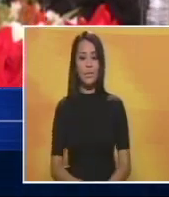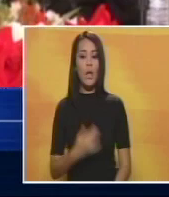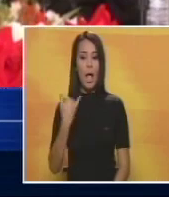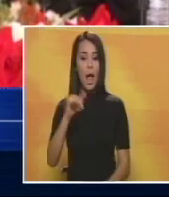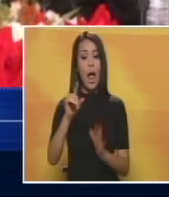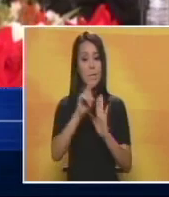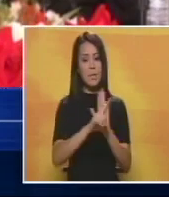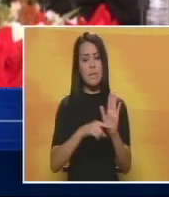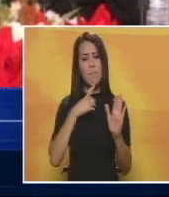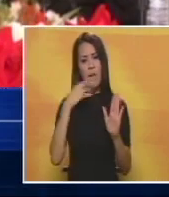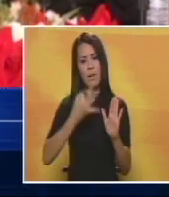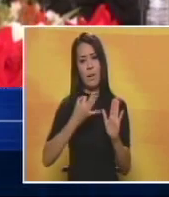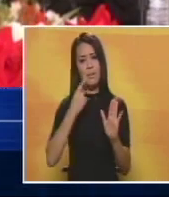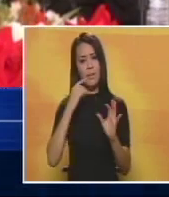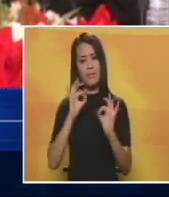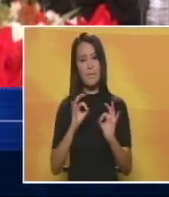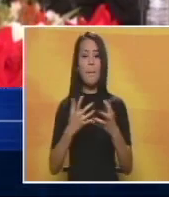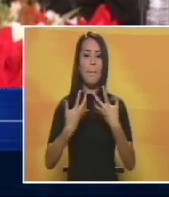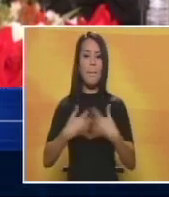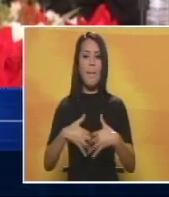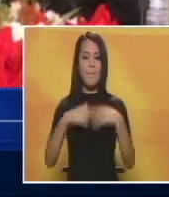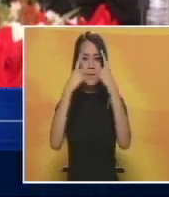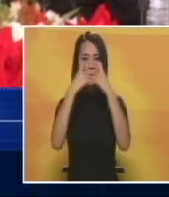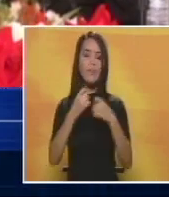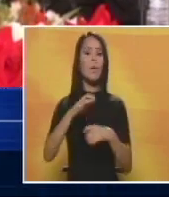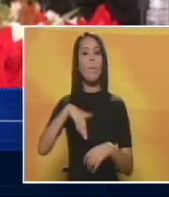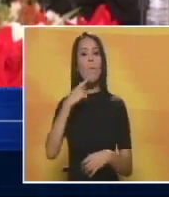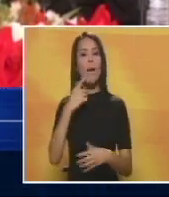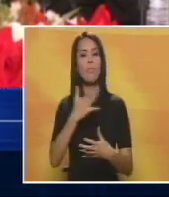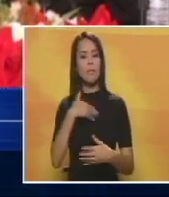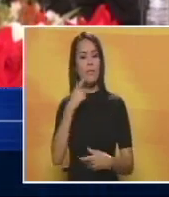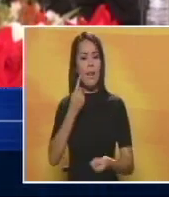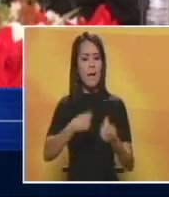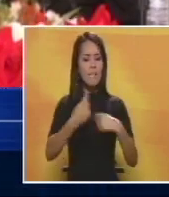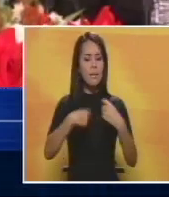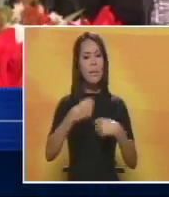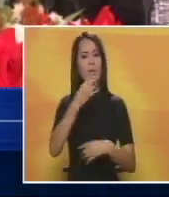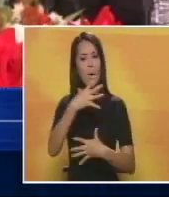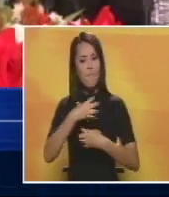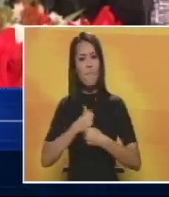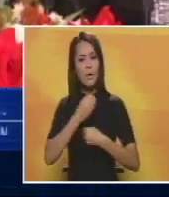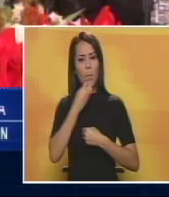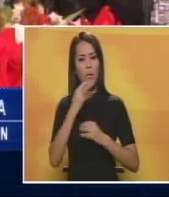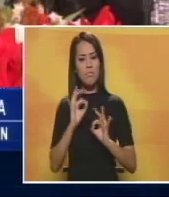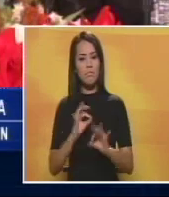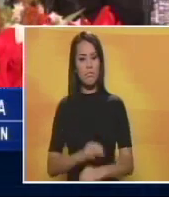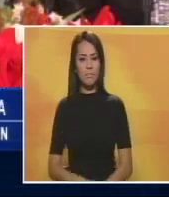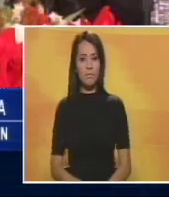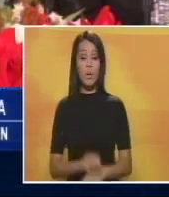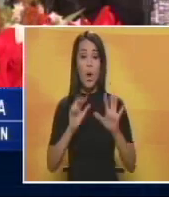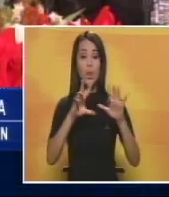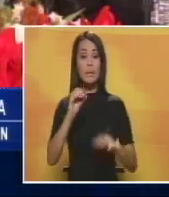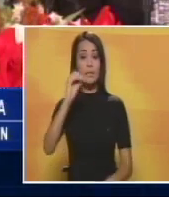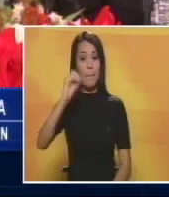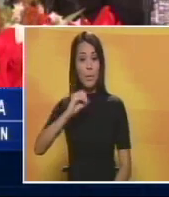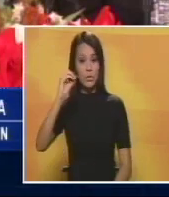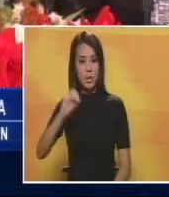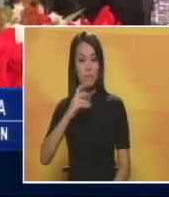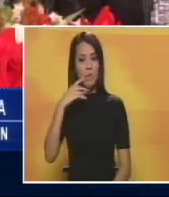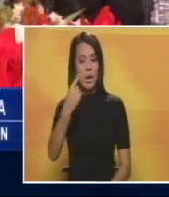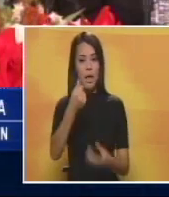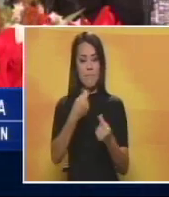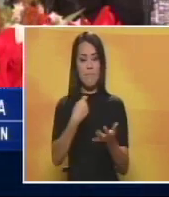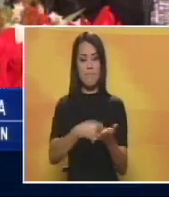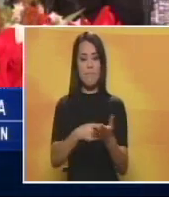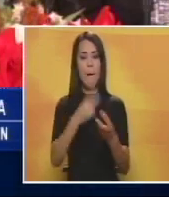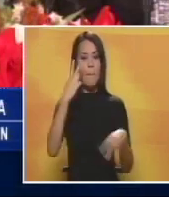garantías para que estos empresarios puedan invertir de manera confiable. informó que el 80% de los costos invertidos para